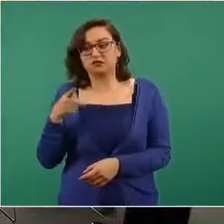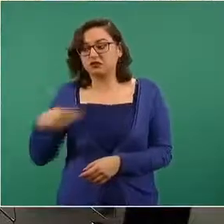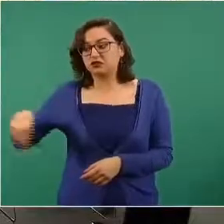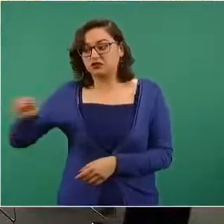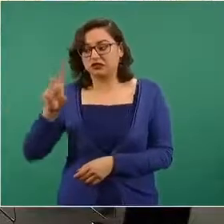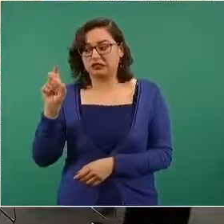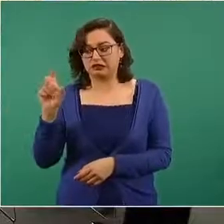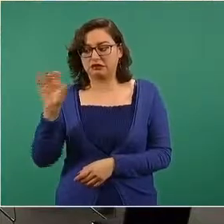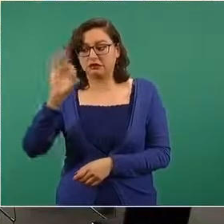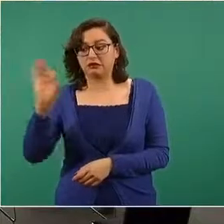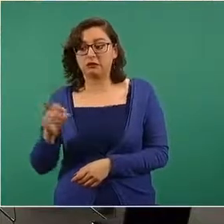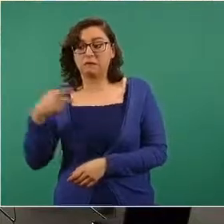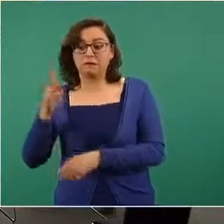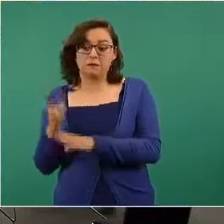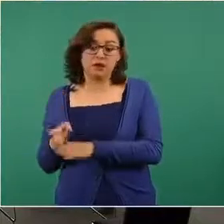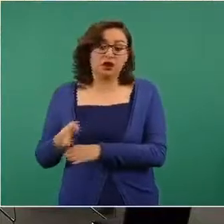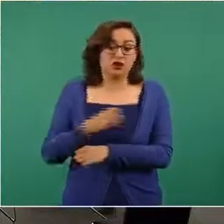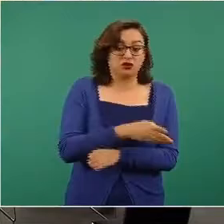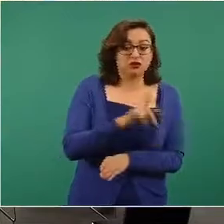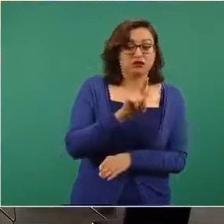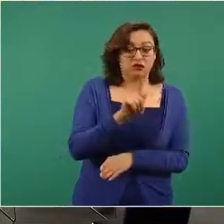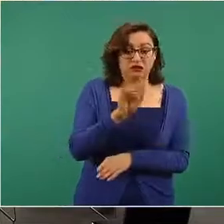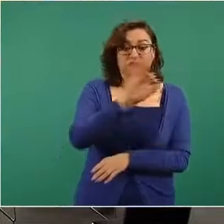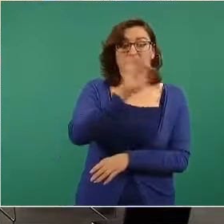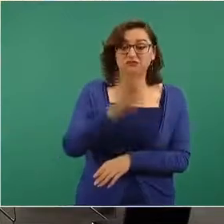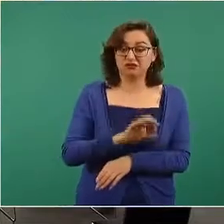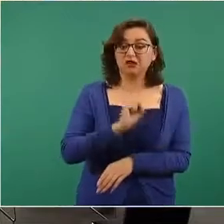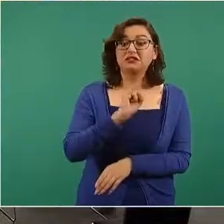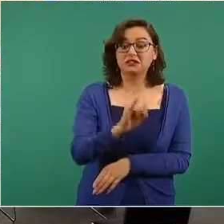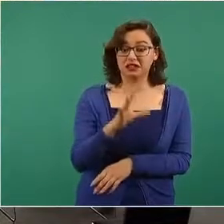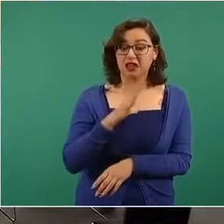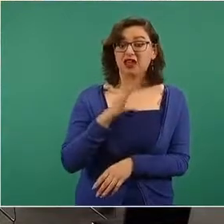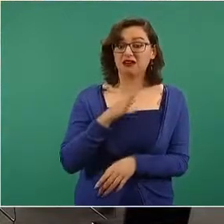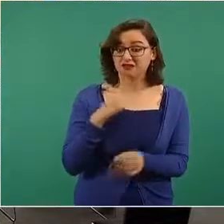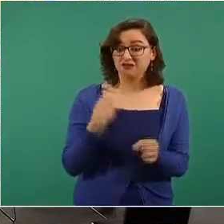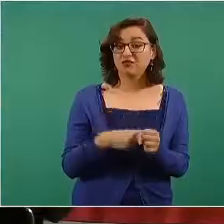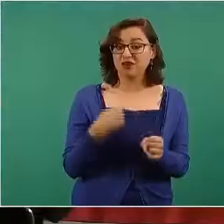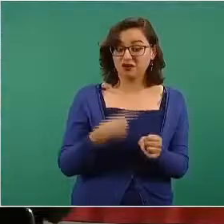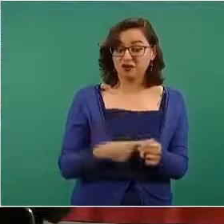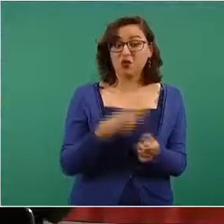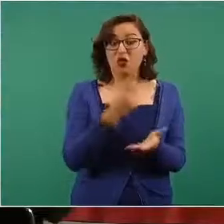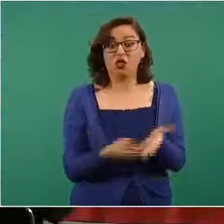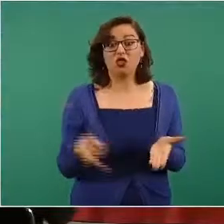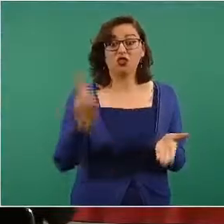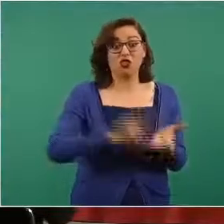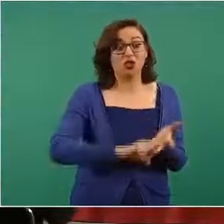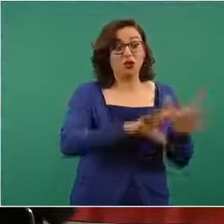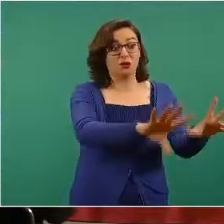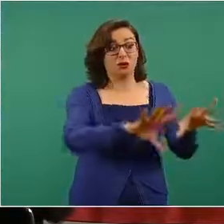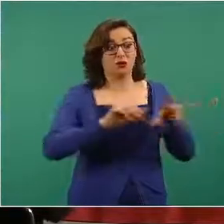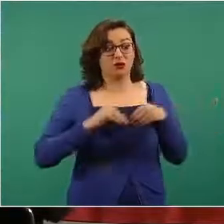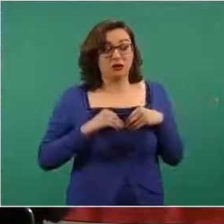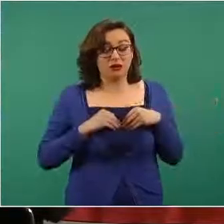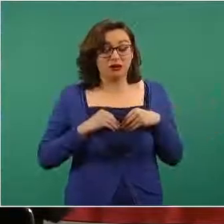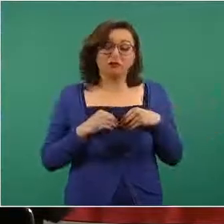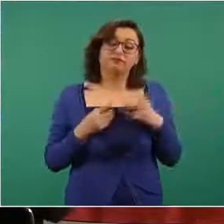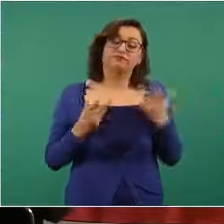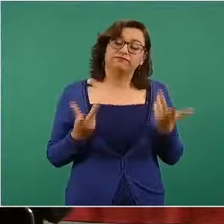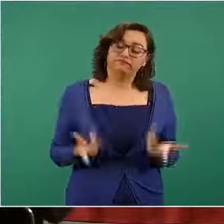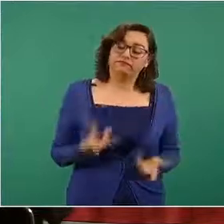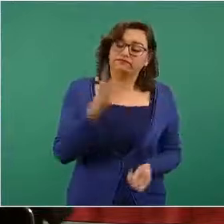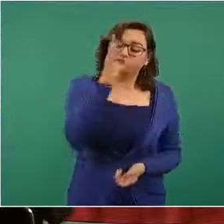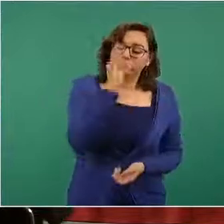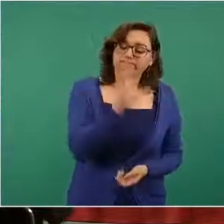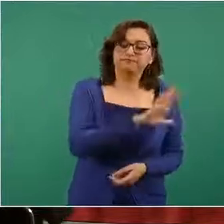tanto de complicación como de morir. La siguiente, por favor. ¿Cuáles son? Y las hemos señalado ya en varios, hace mucho que no hacemos